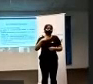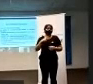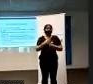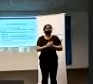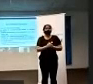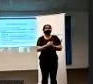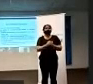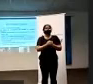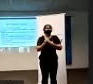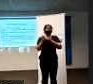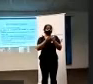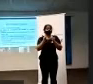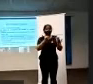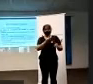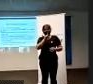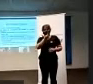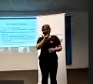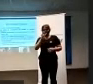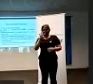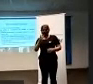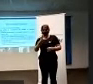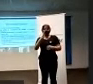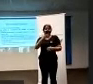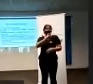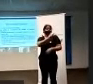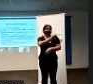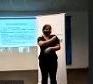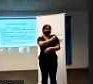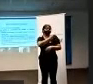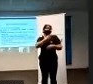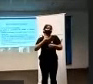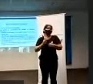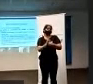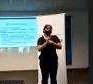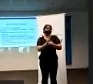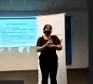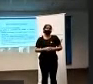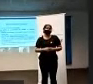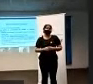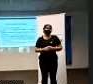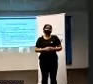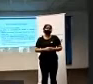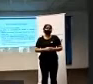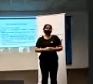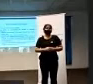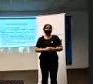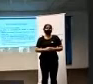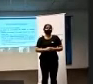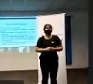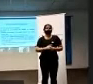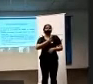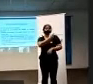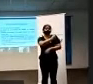al 97% cuando el intervalo entre las dosis fue de 28 días. Respecto a la vacunación en niños menores de 12